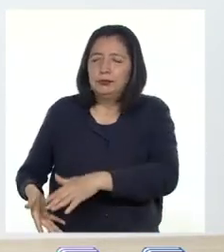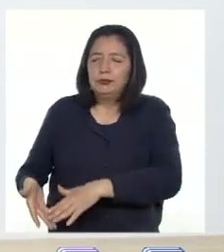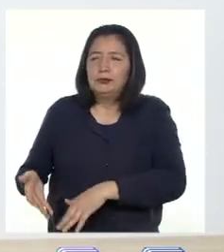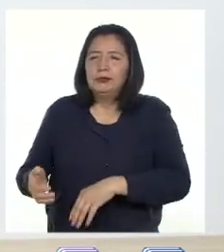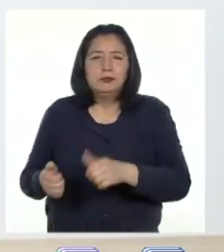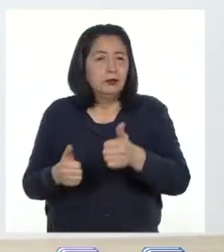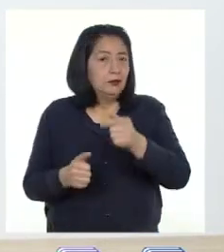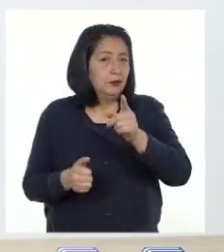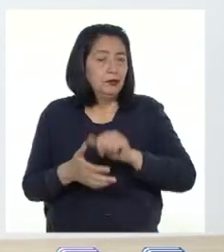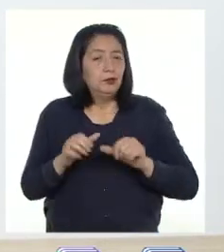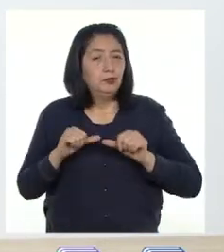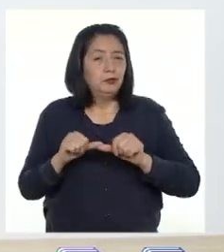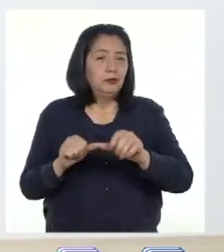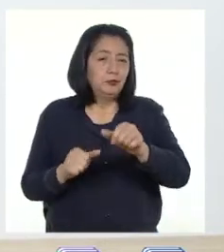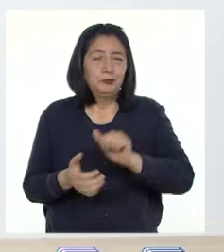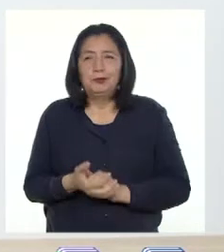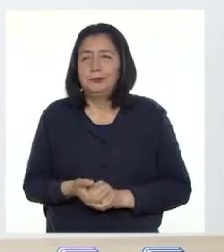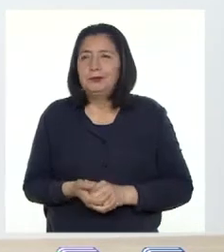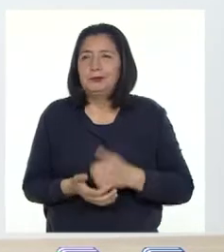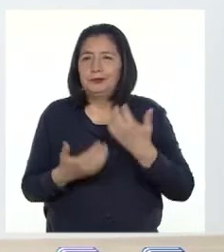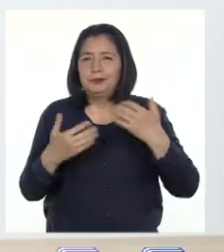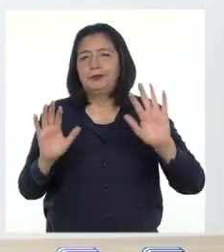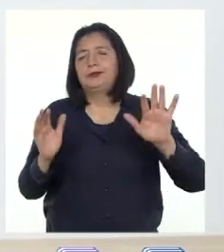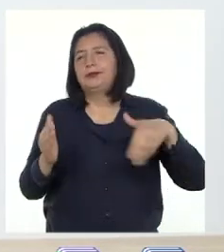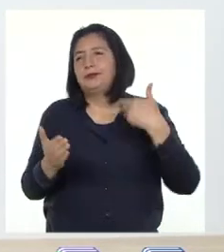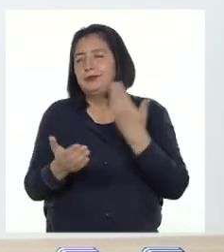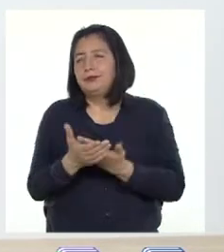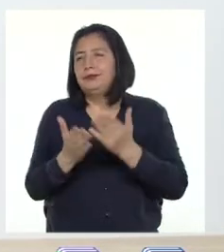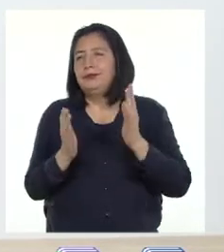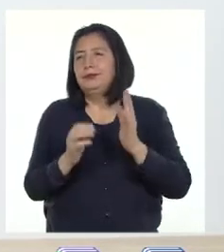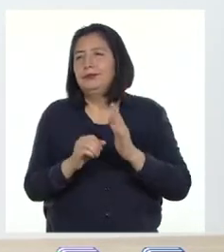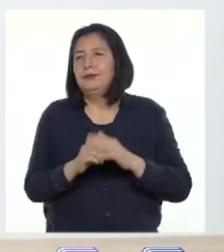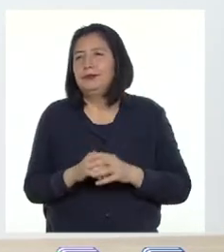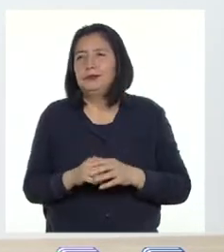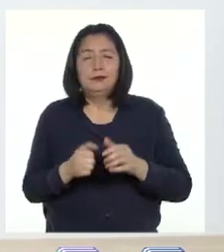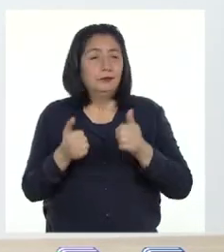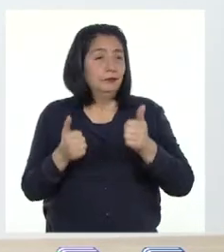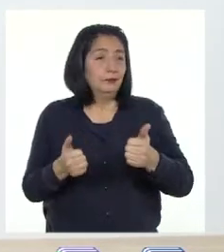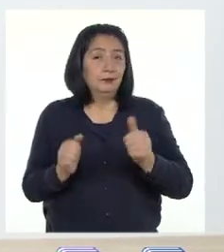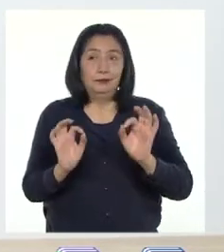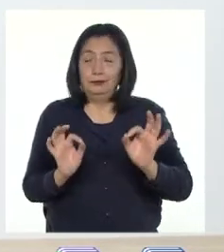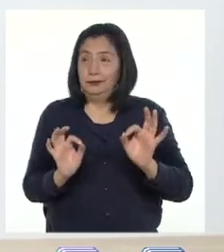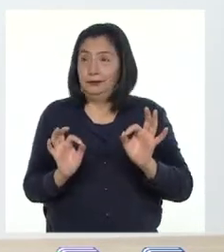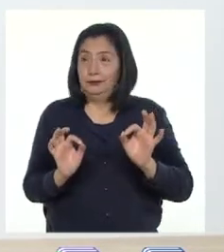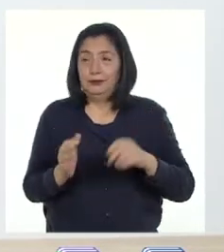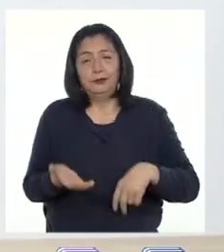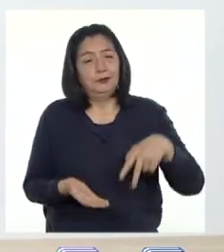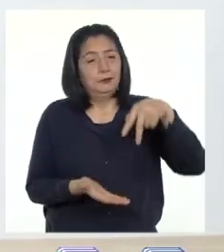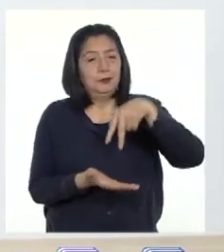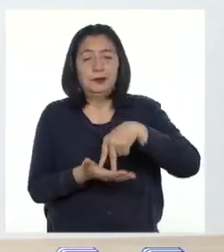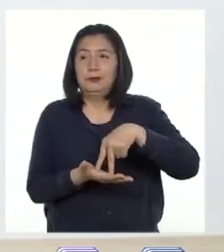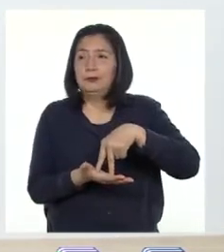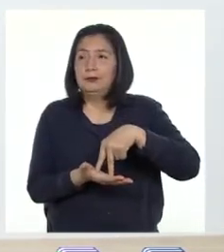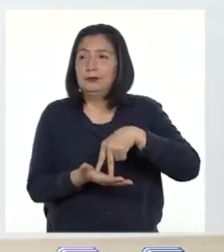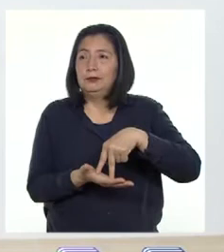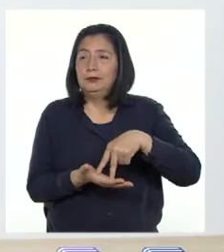Eso es, continuamos. Y llego. Muy bien, subimos.